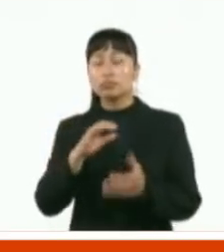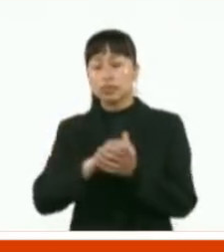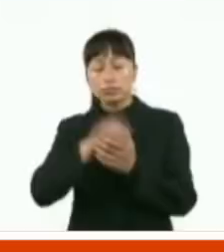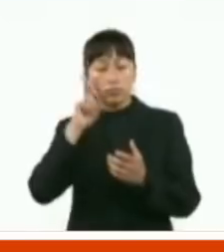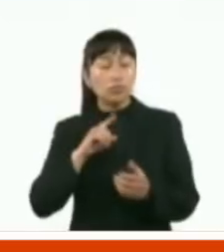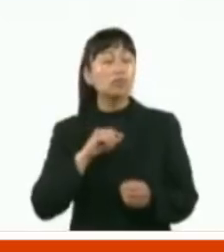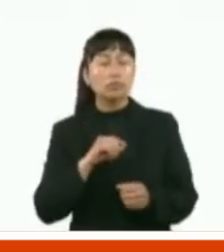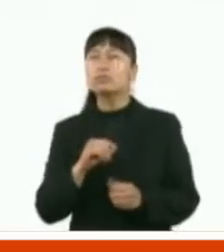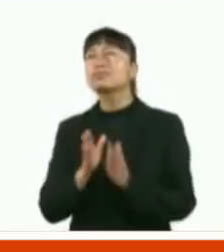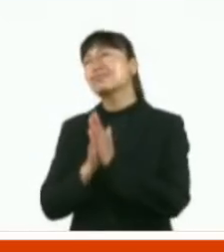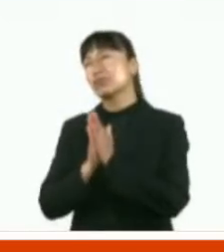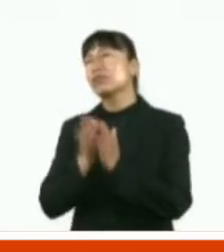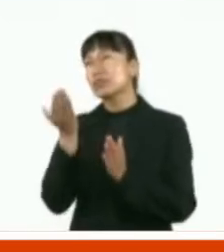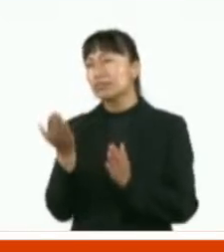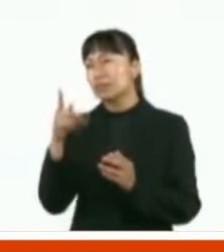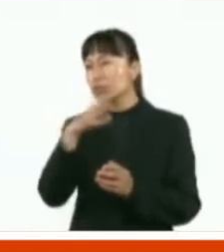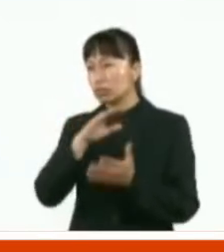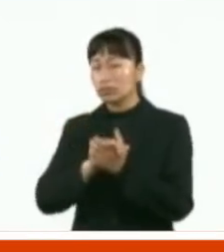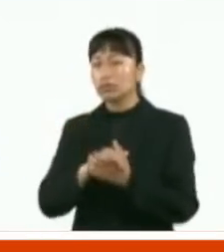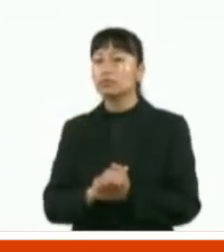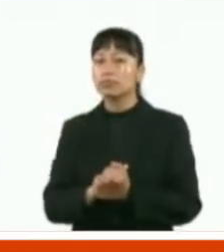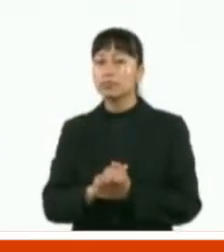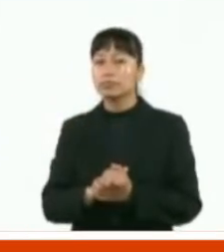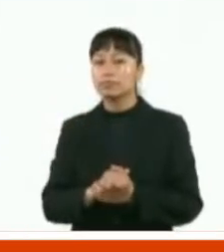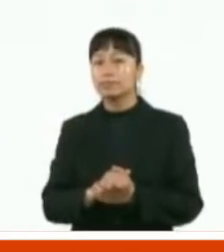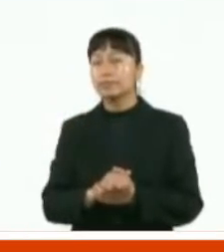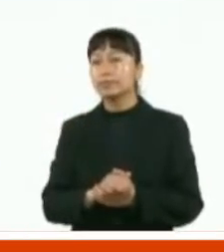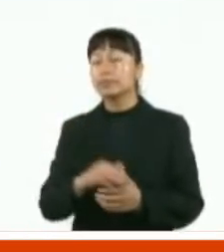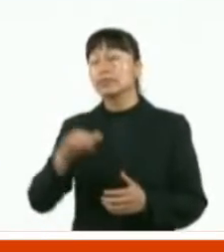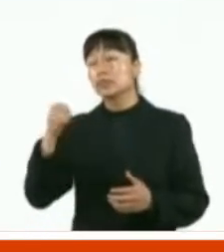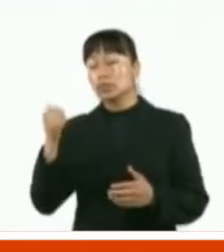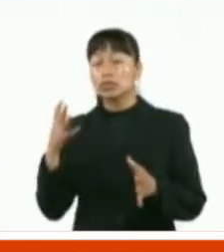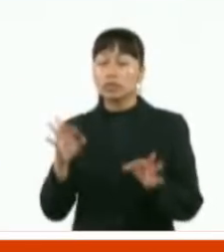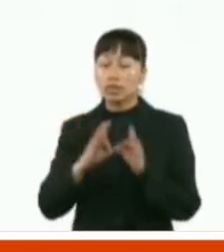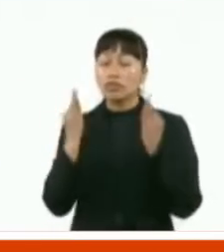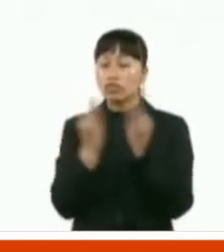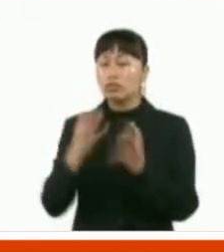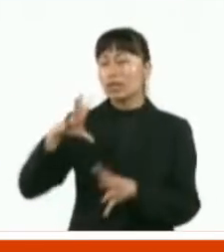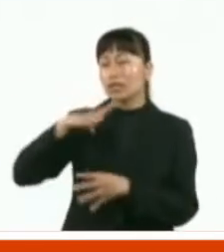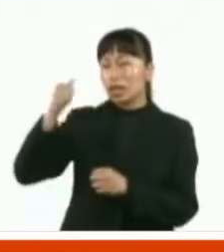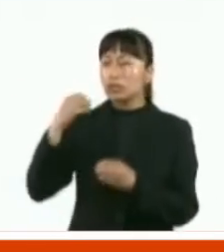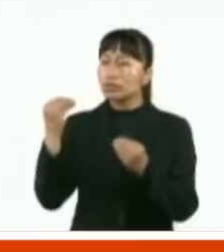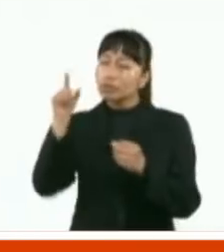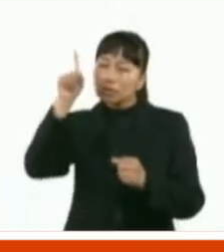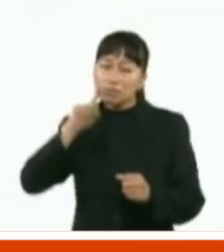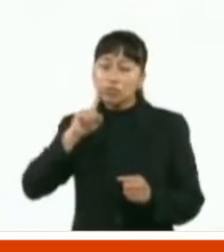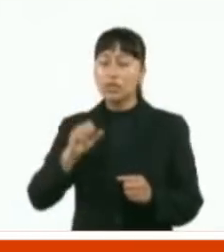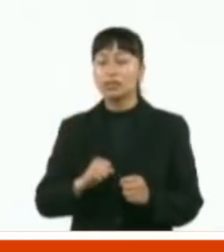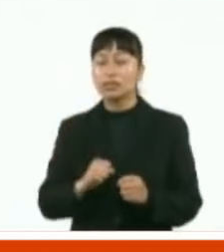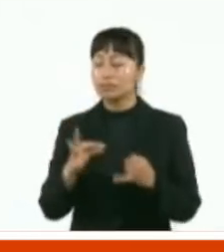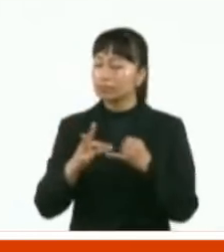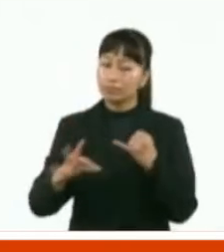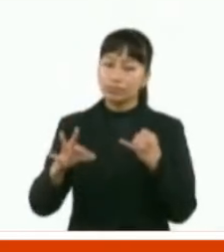suplica a su esposo que por favor esto sea posible. Es otra cara de la lucha de muchas mujeres. Y por